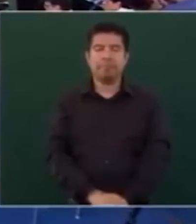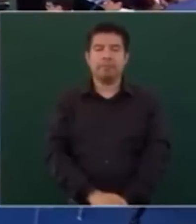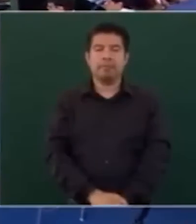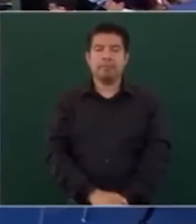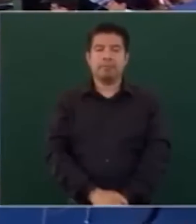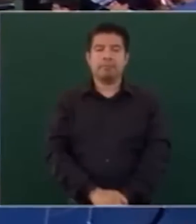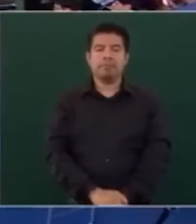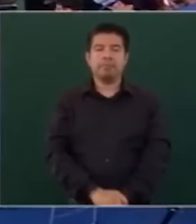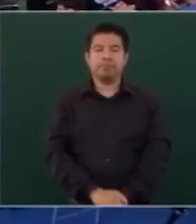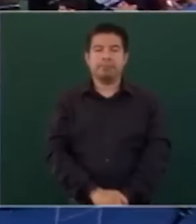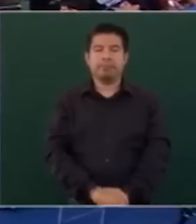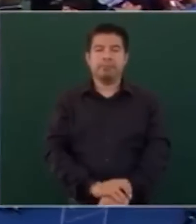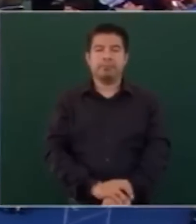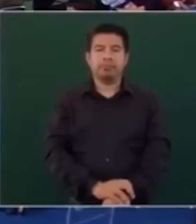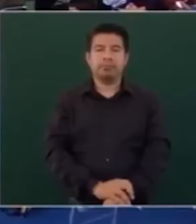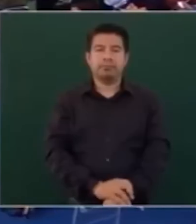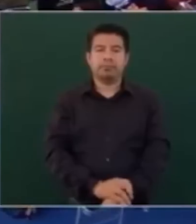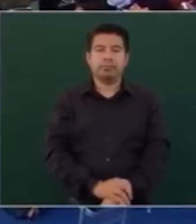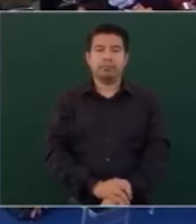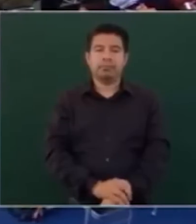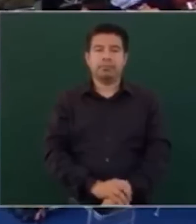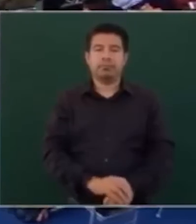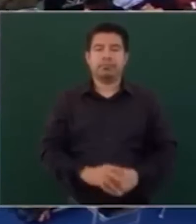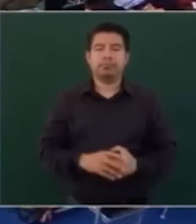el presidente del PAN